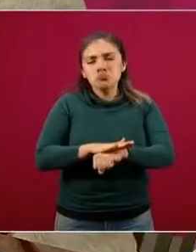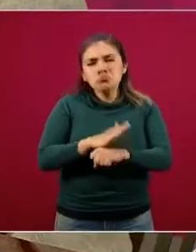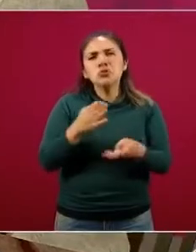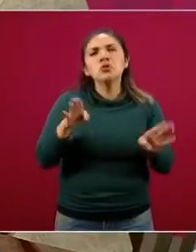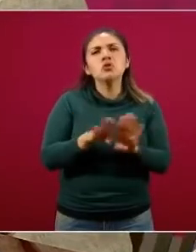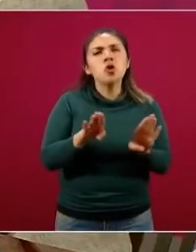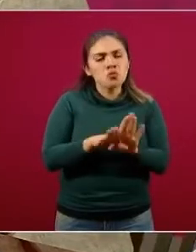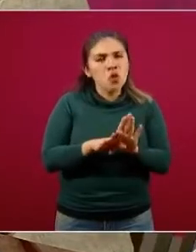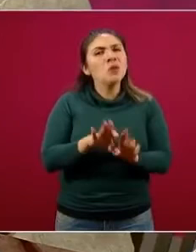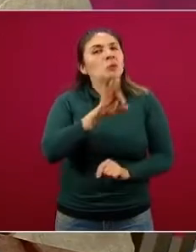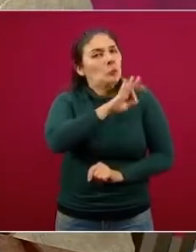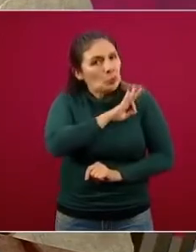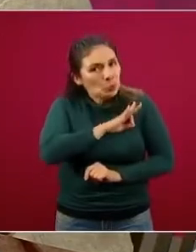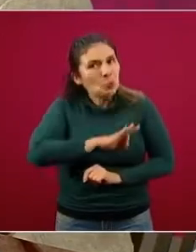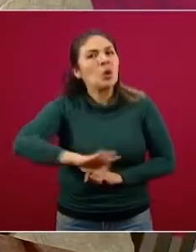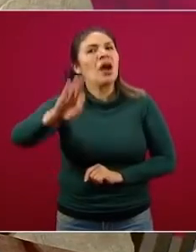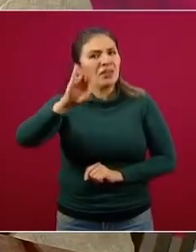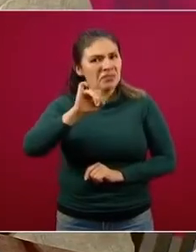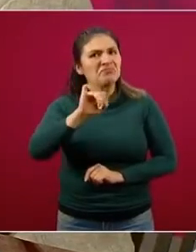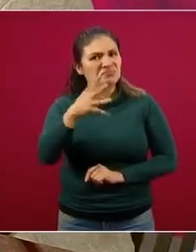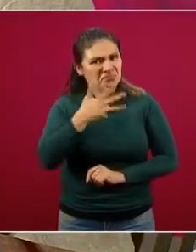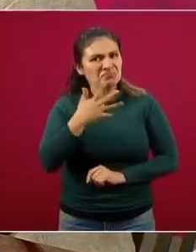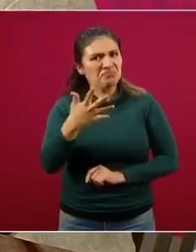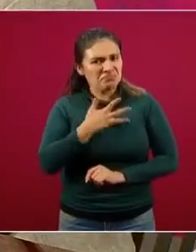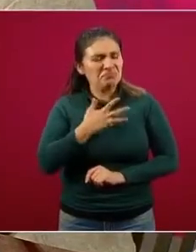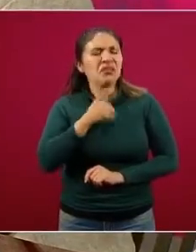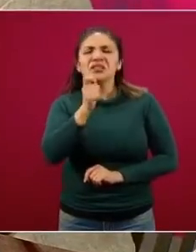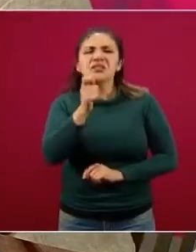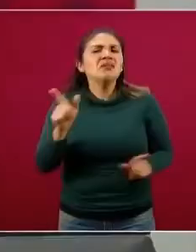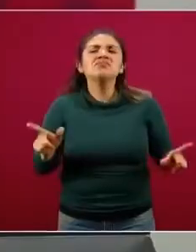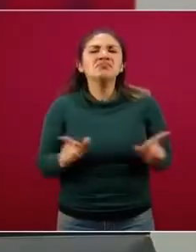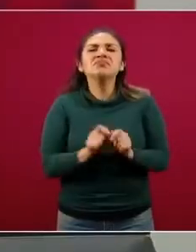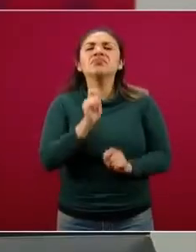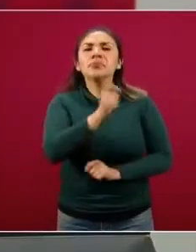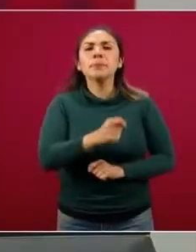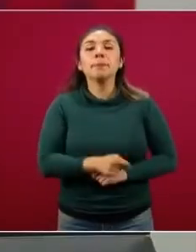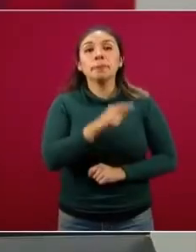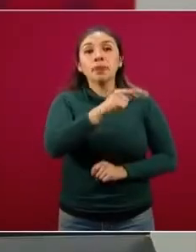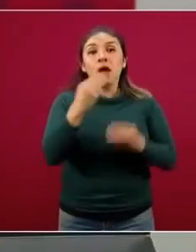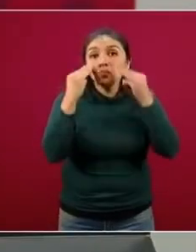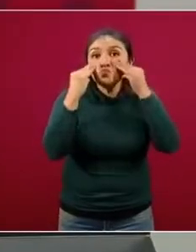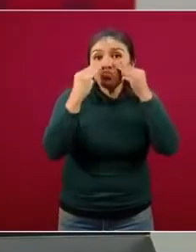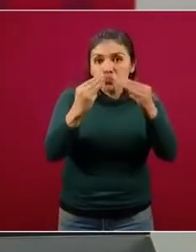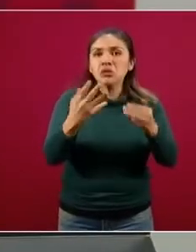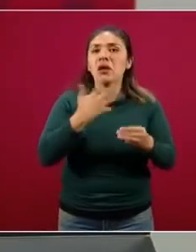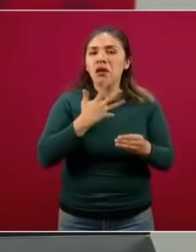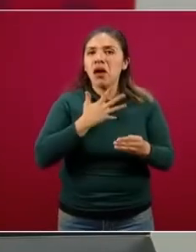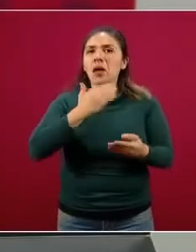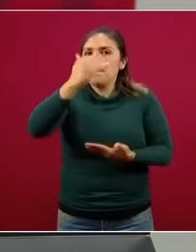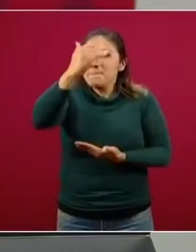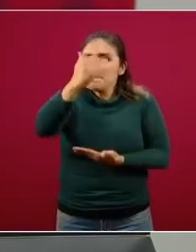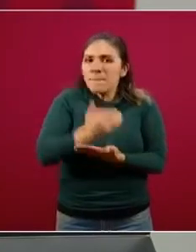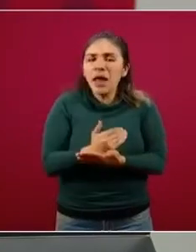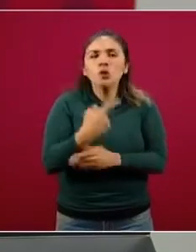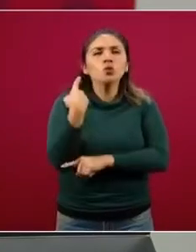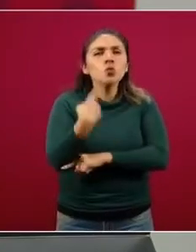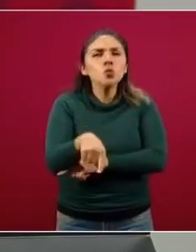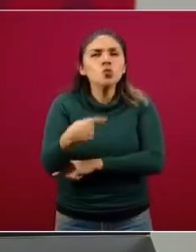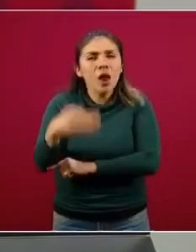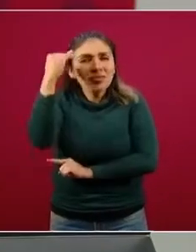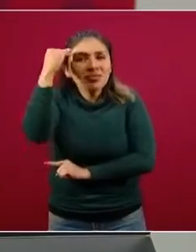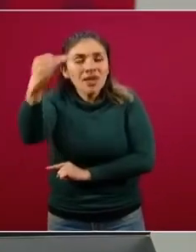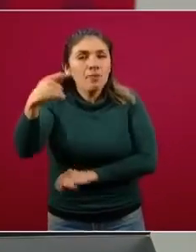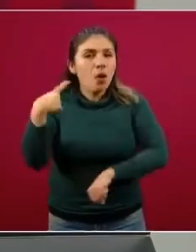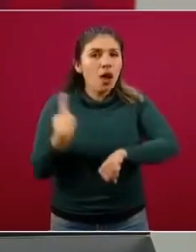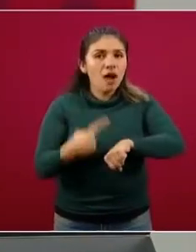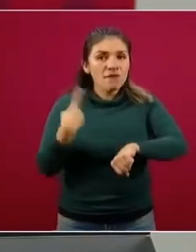como prometedores. Básicamente se resumen en que se mostró una reducción de la duración de la enfermedad